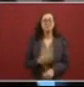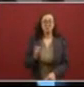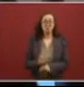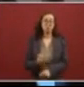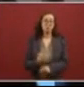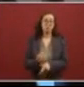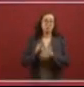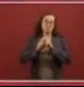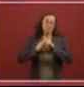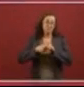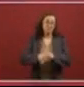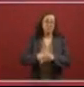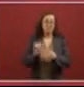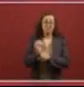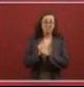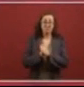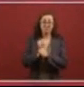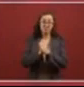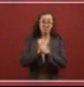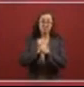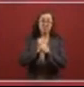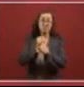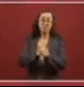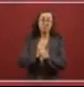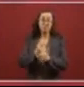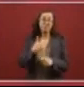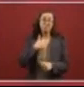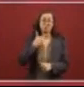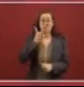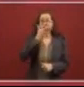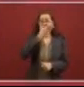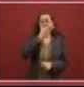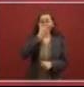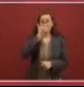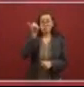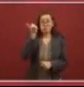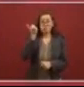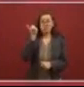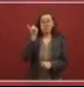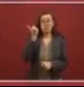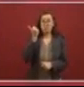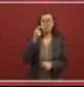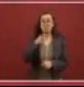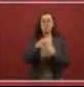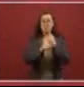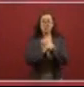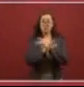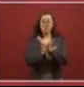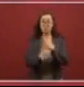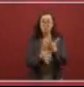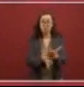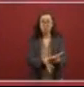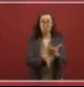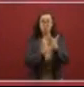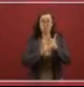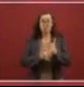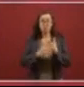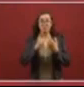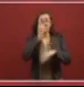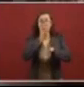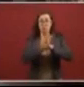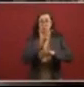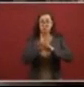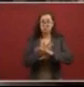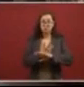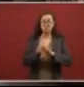investigación. Yo no conozco esta información del gobierno de Estados